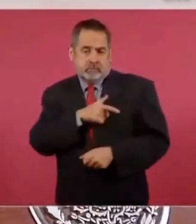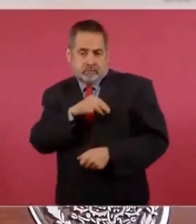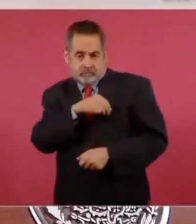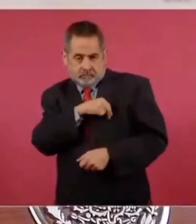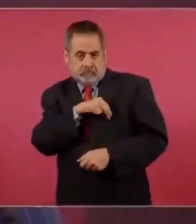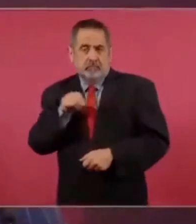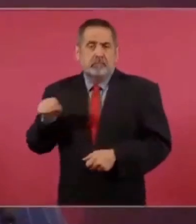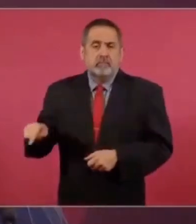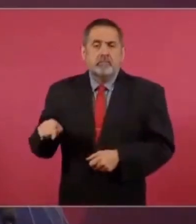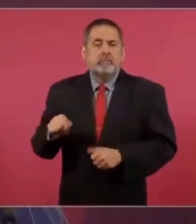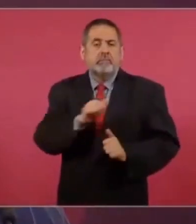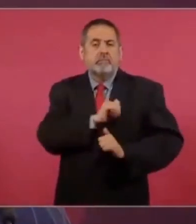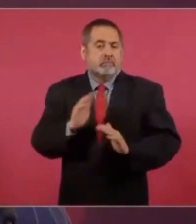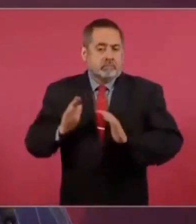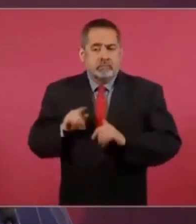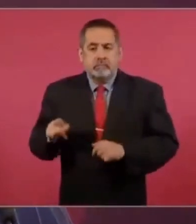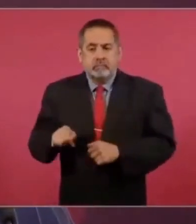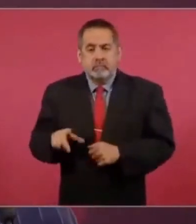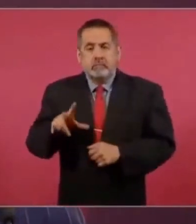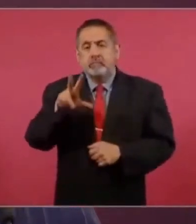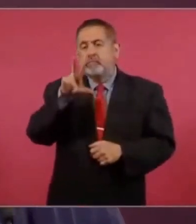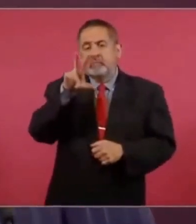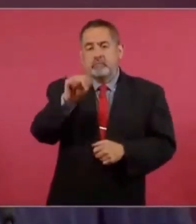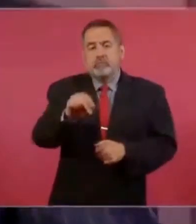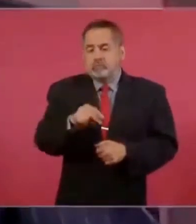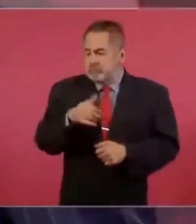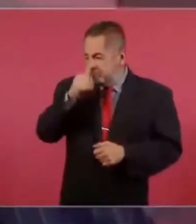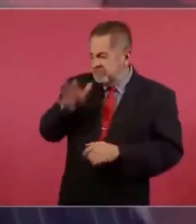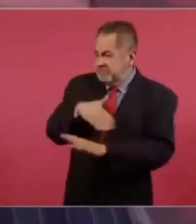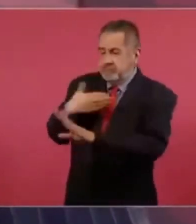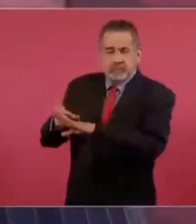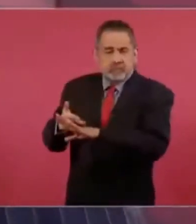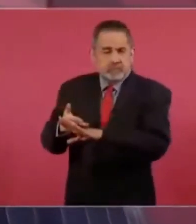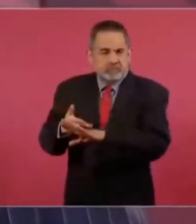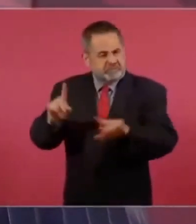y las Fuerzas Armadas es no caer en ninguna provocación,